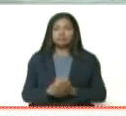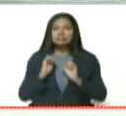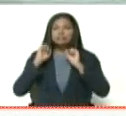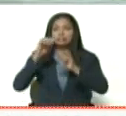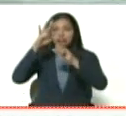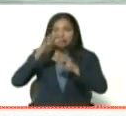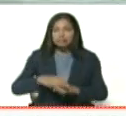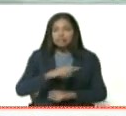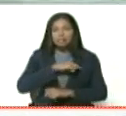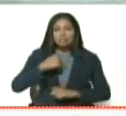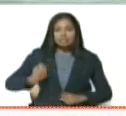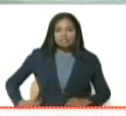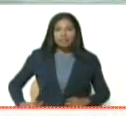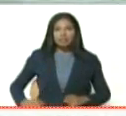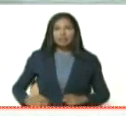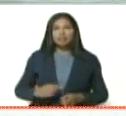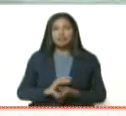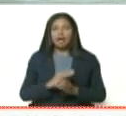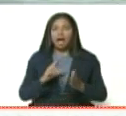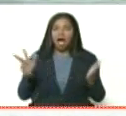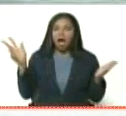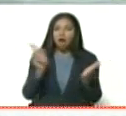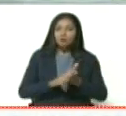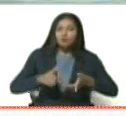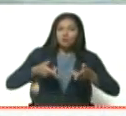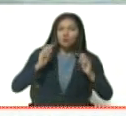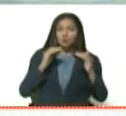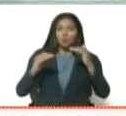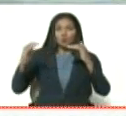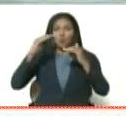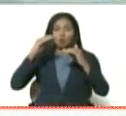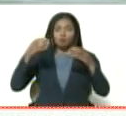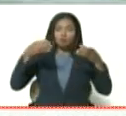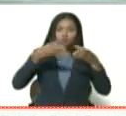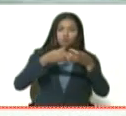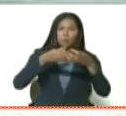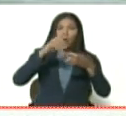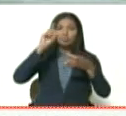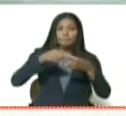a la República Popular China y clasificó para la siguiente